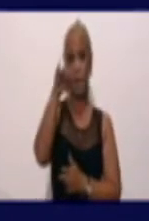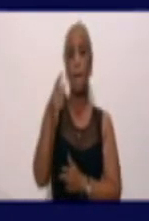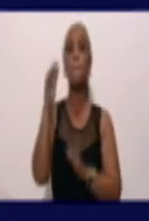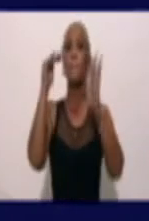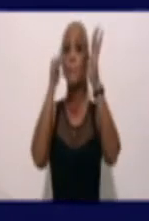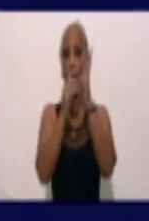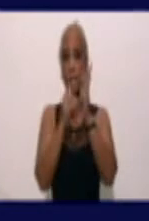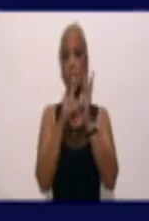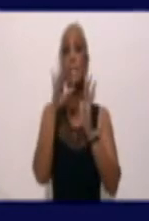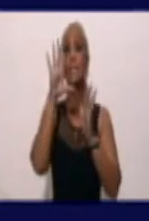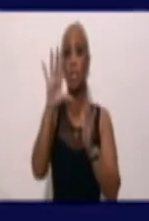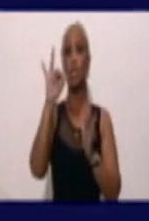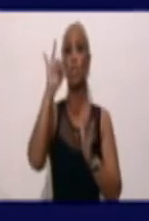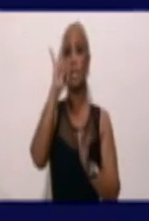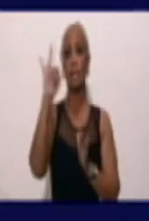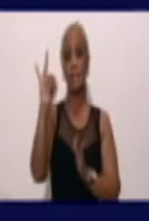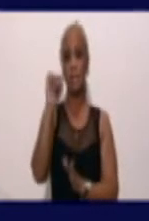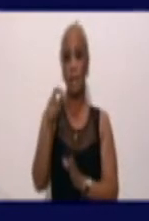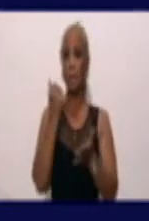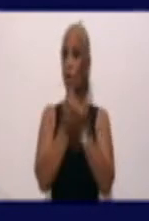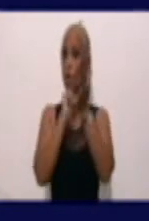1.667 confirmados activos,